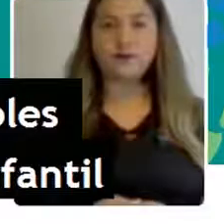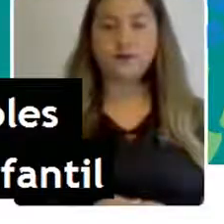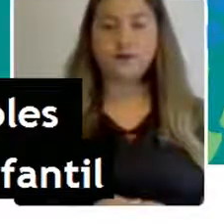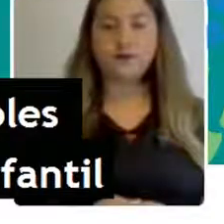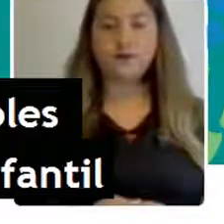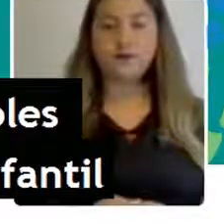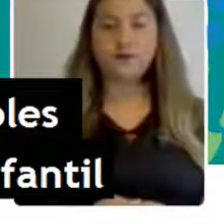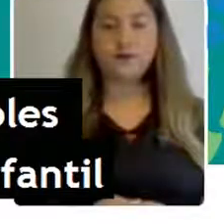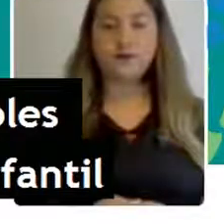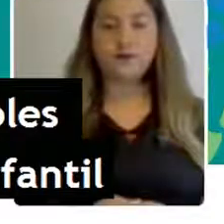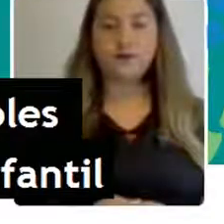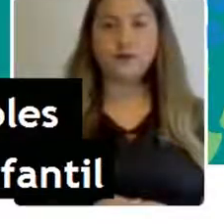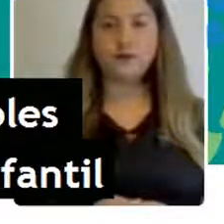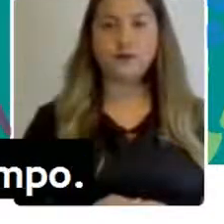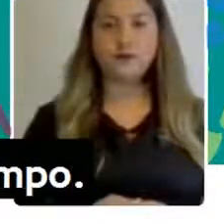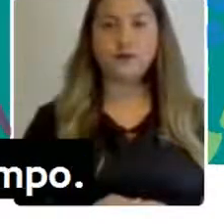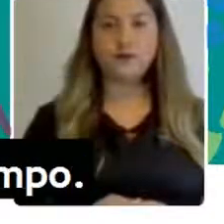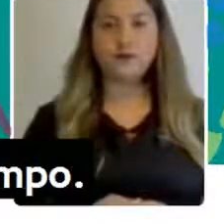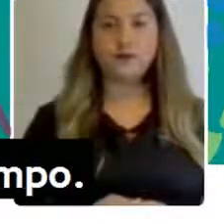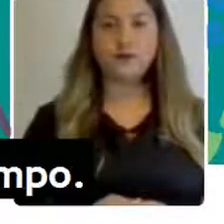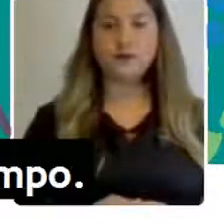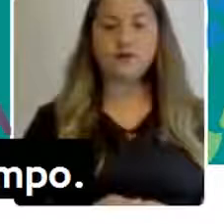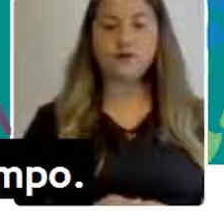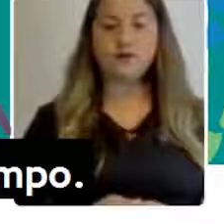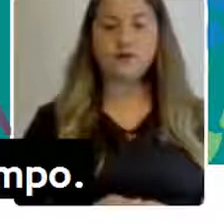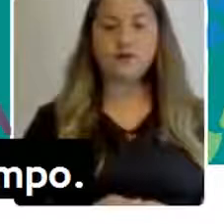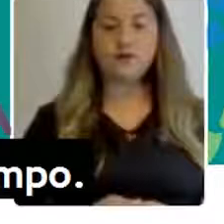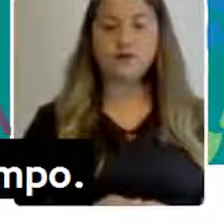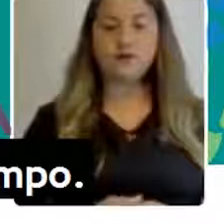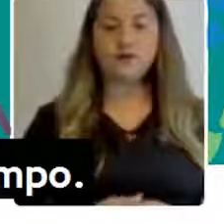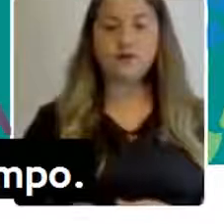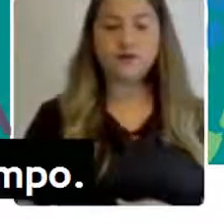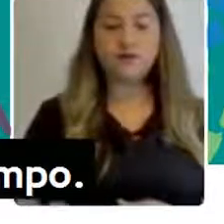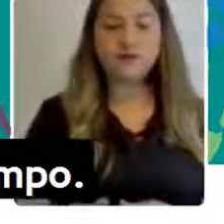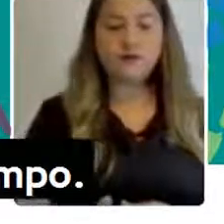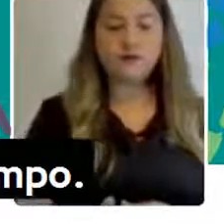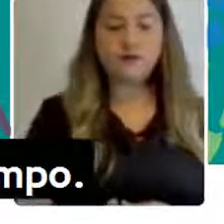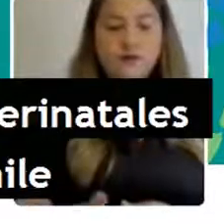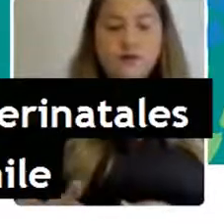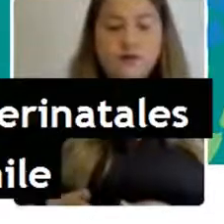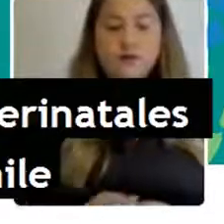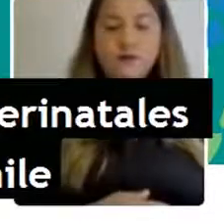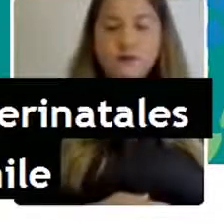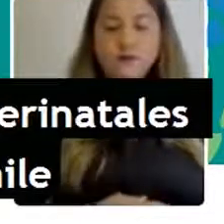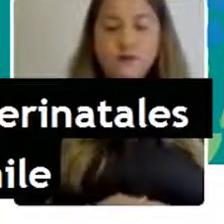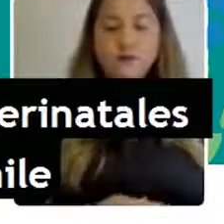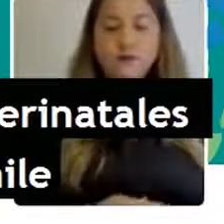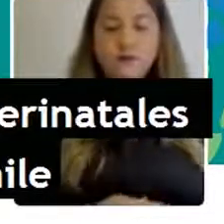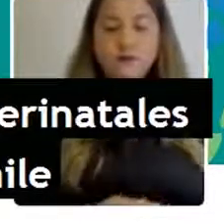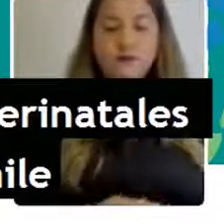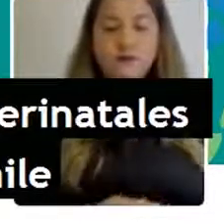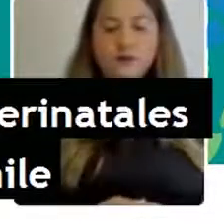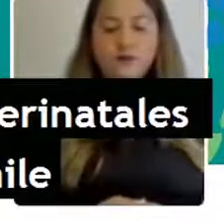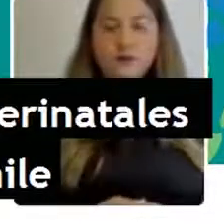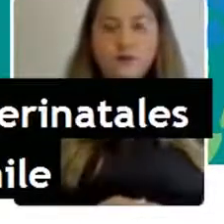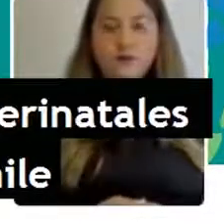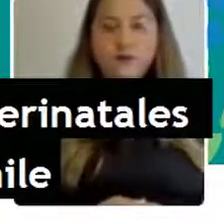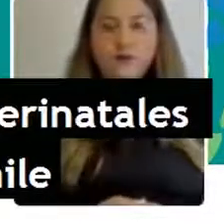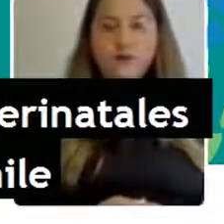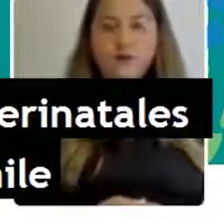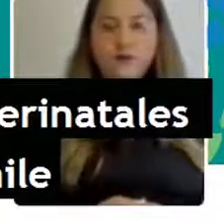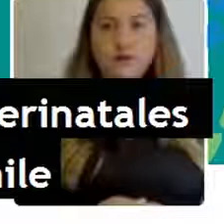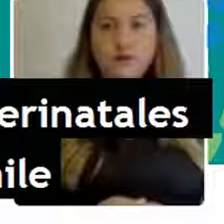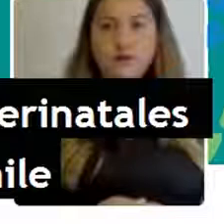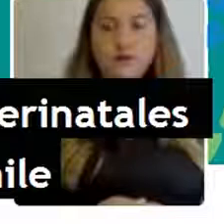manejables de la mortalidad infantil han podido ir disminuyendo en el tiempo. Entonces, proporcionalmente, las